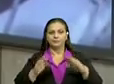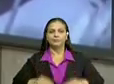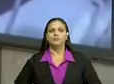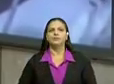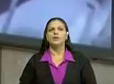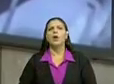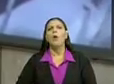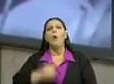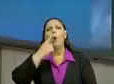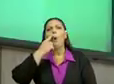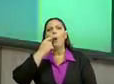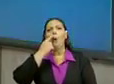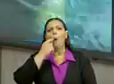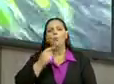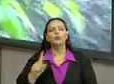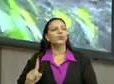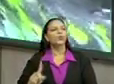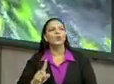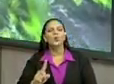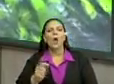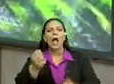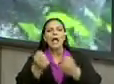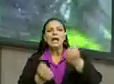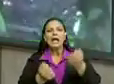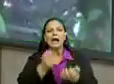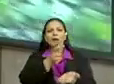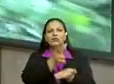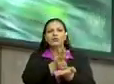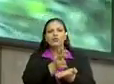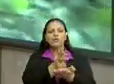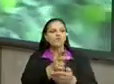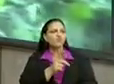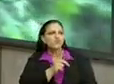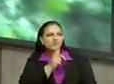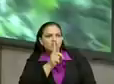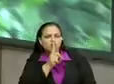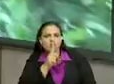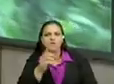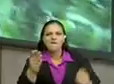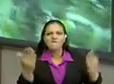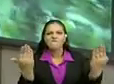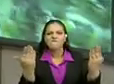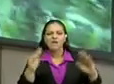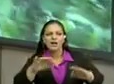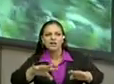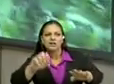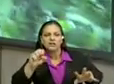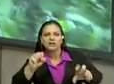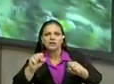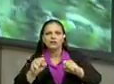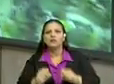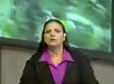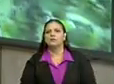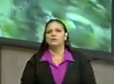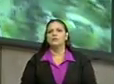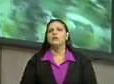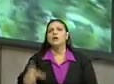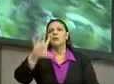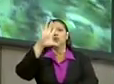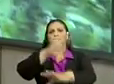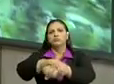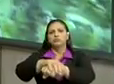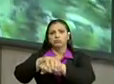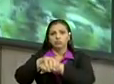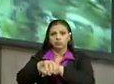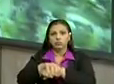denunciantes, liberan a un sujeto acusado de robar accesorios. Así están las cosas.